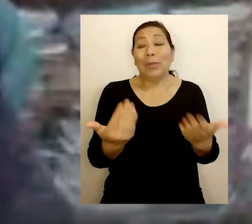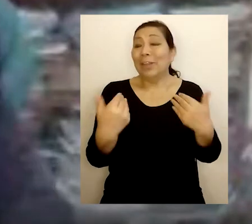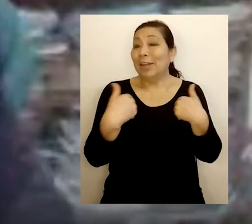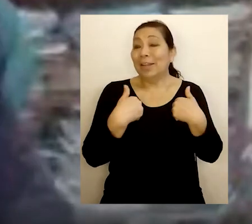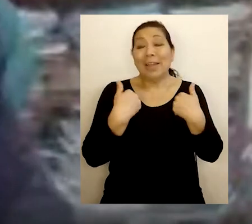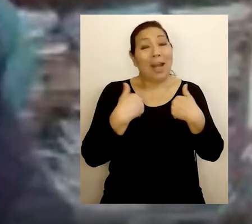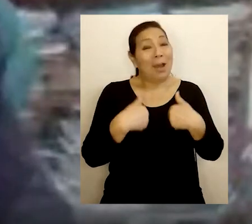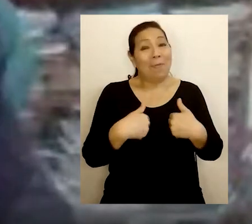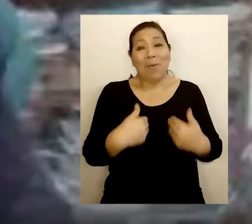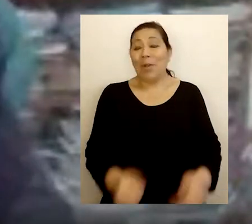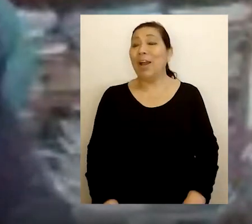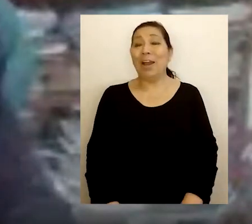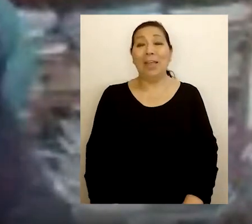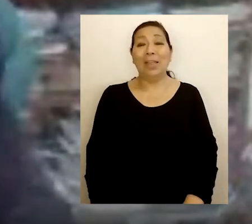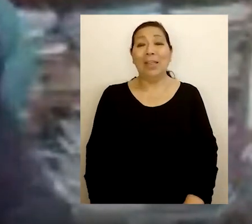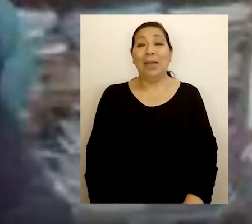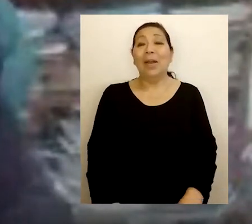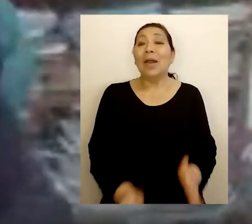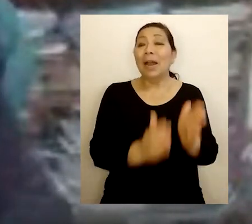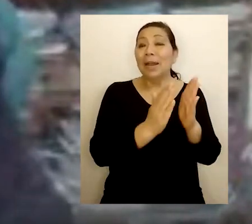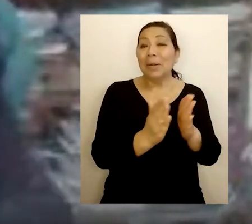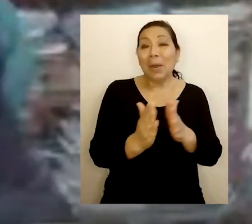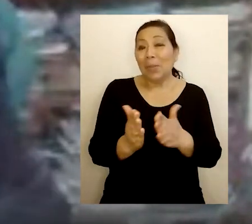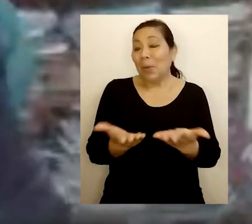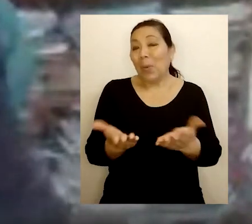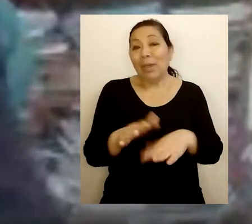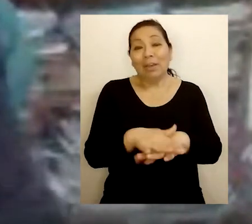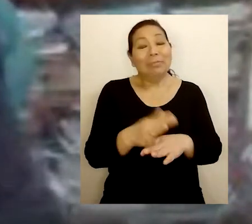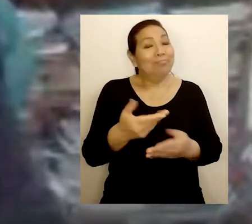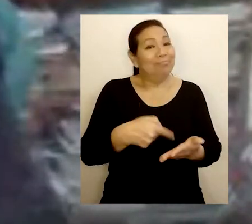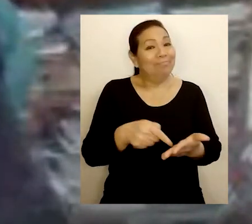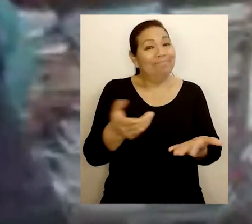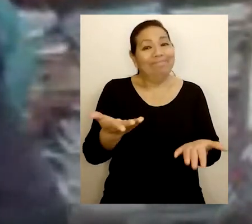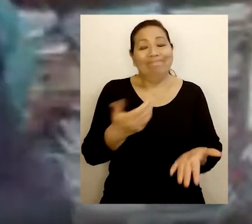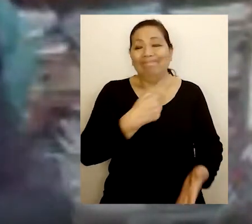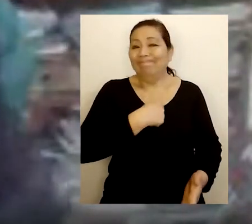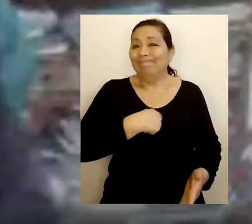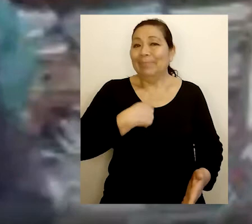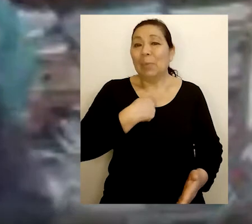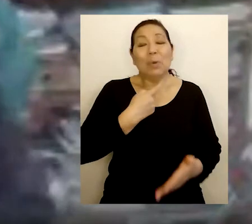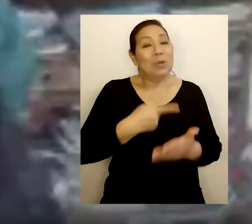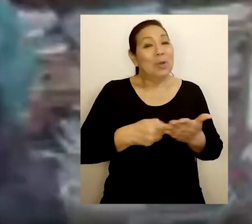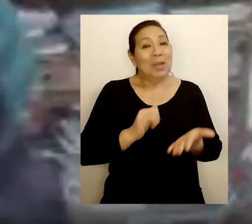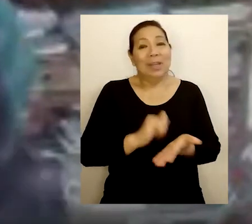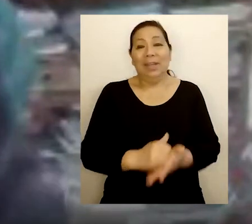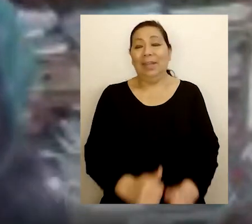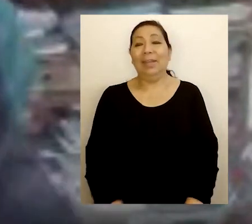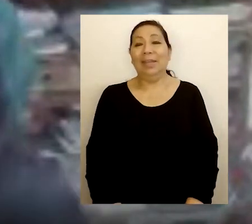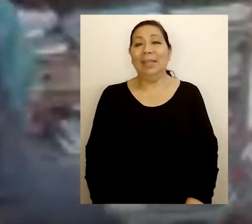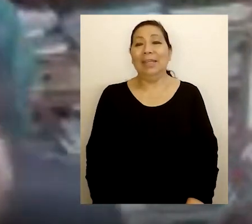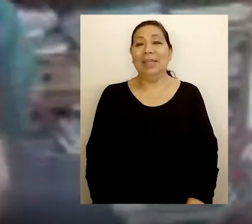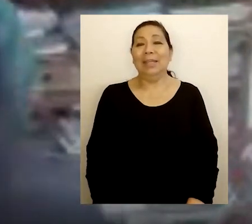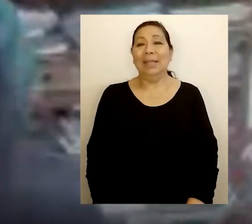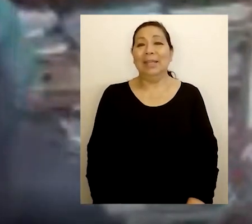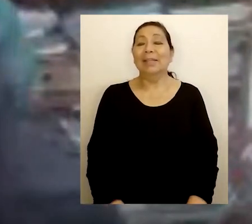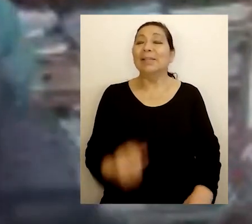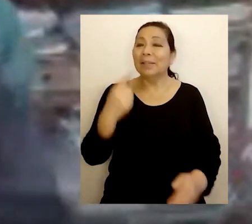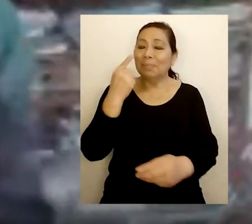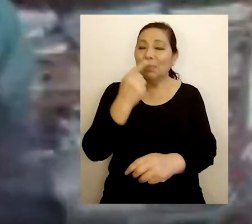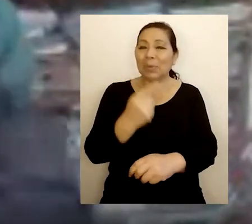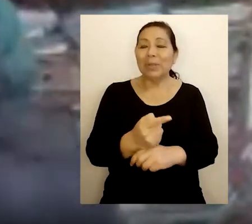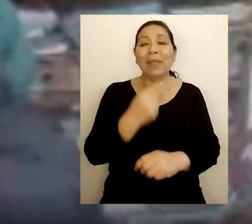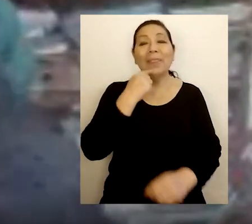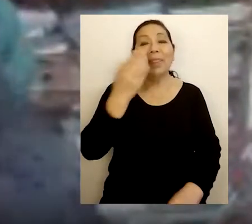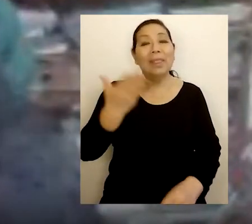no tenía el abogado adecuado y se ha llevado este hecho, por eso que se interpuso